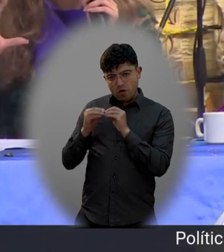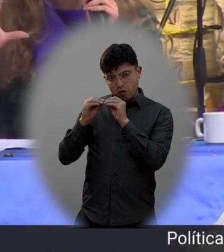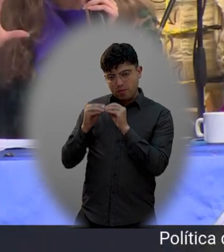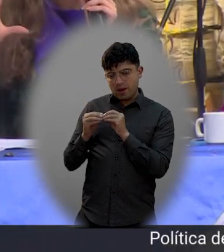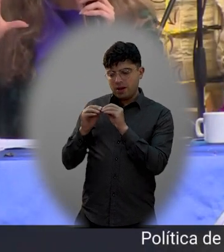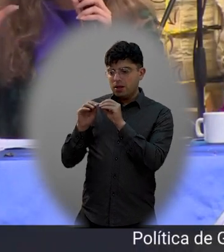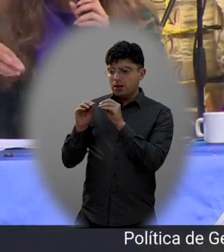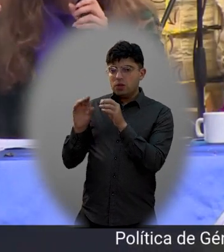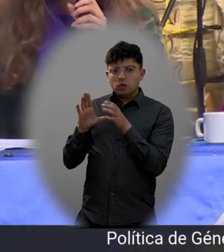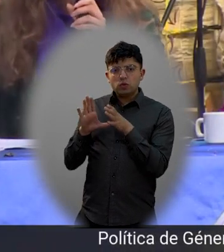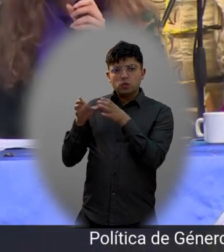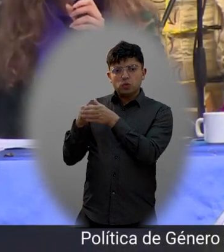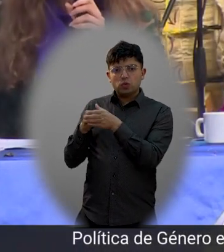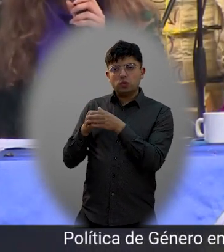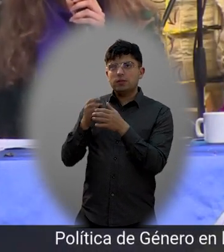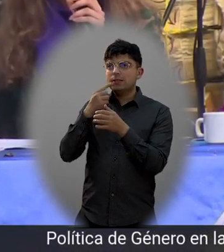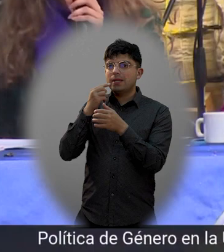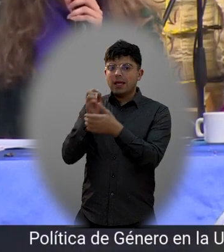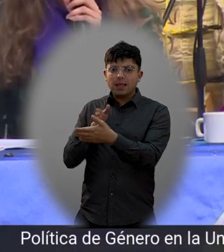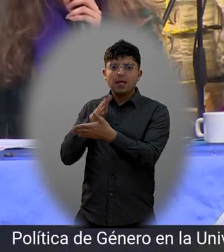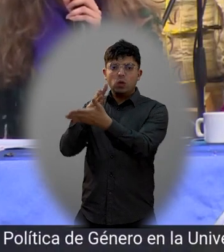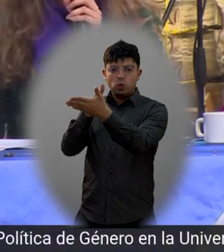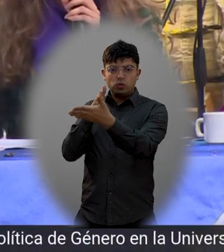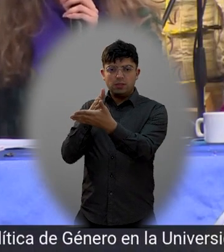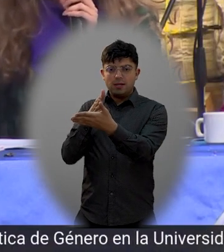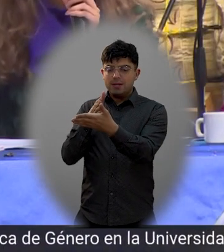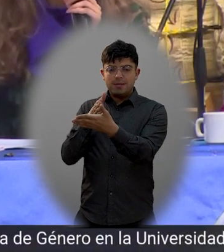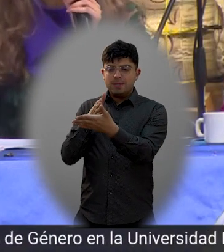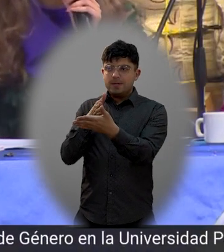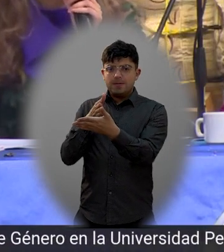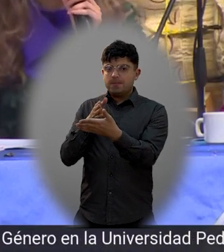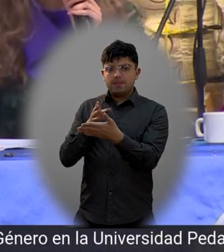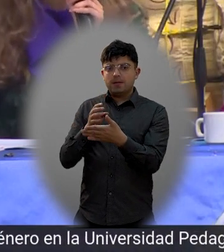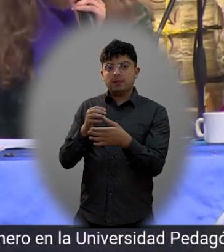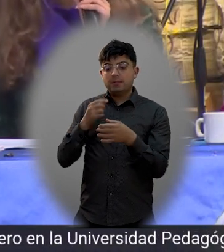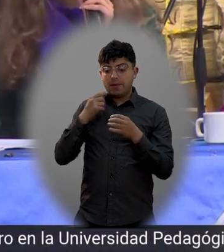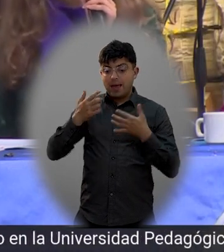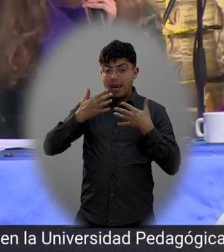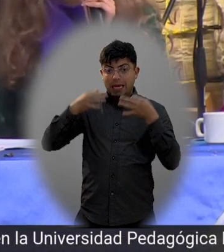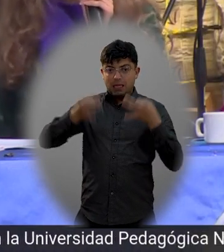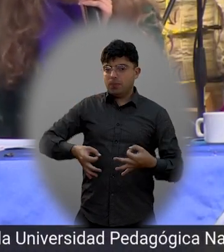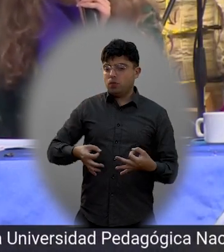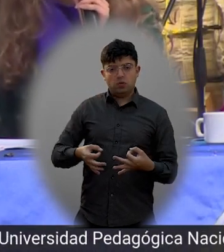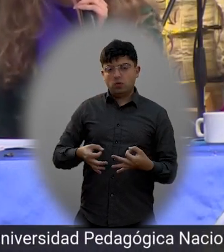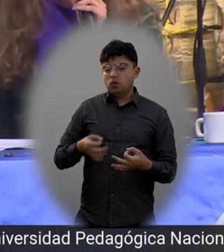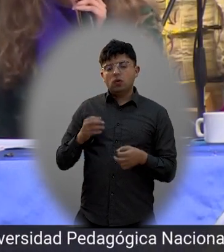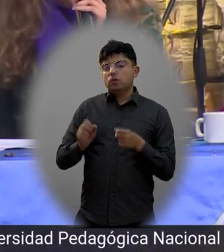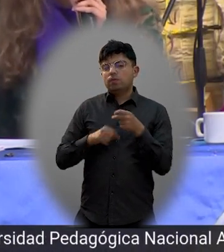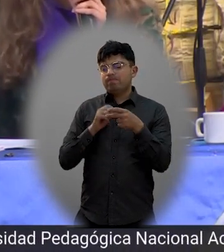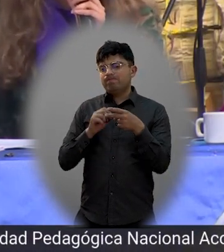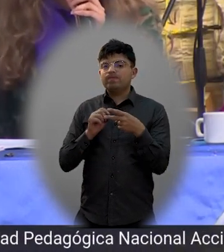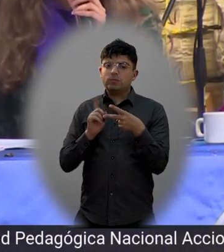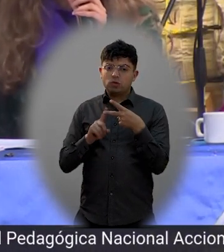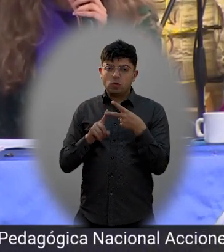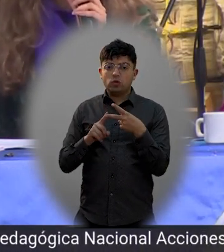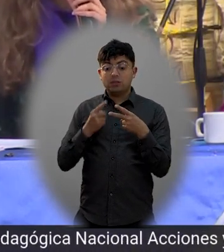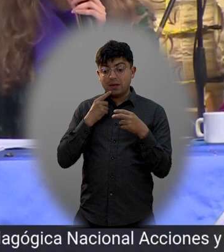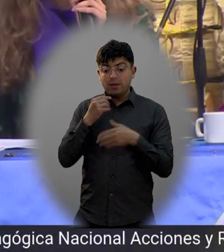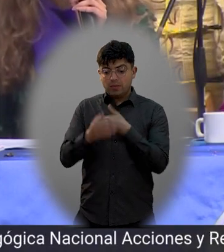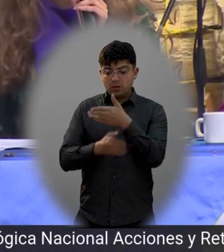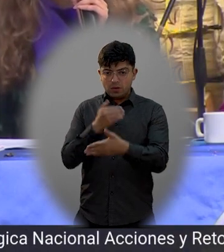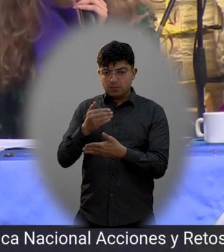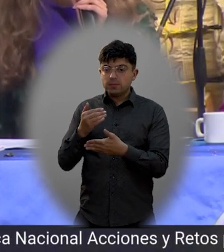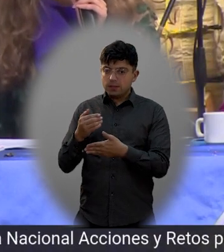como modo de denuncia, uno, legítimo, y dos, que active la ruta